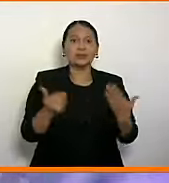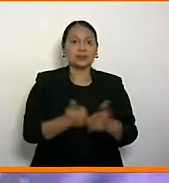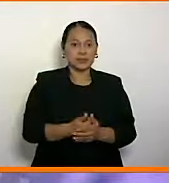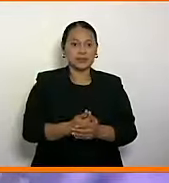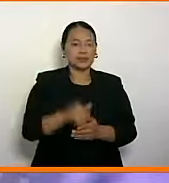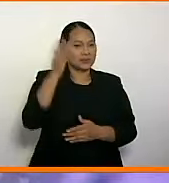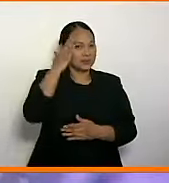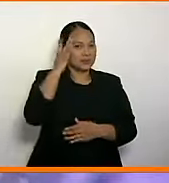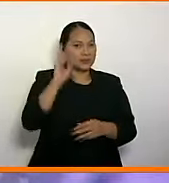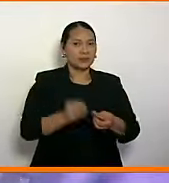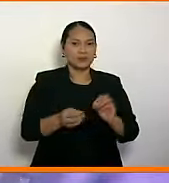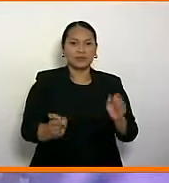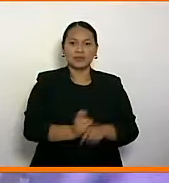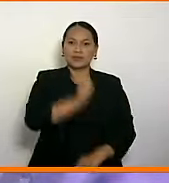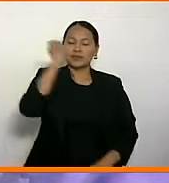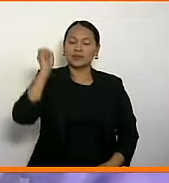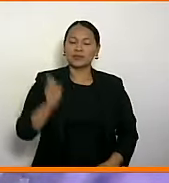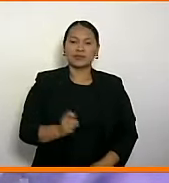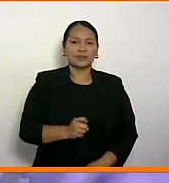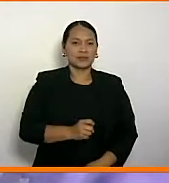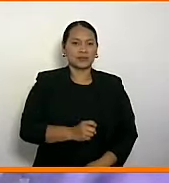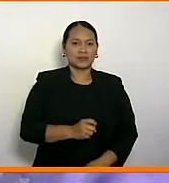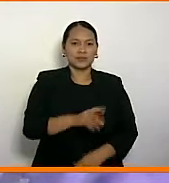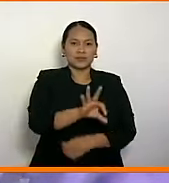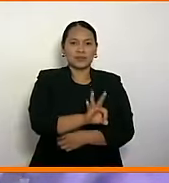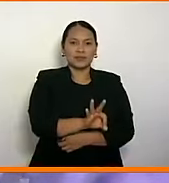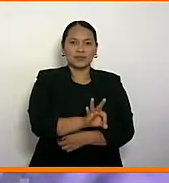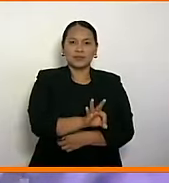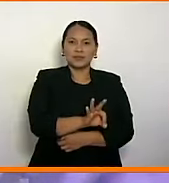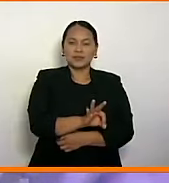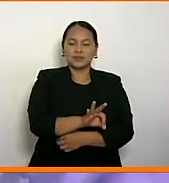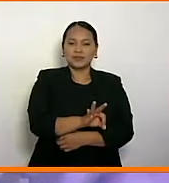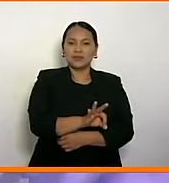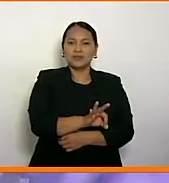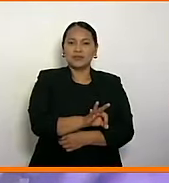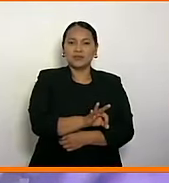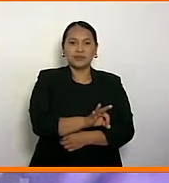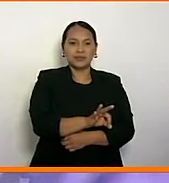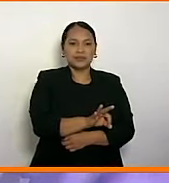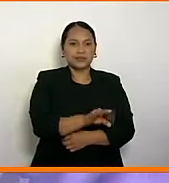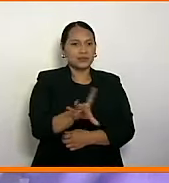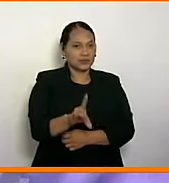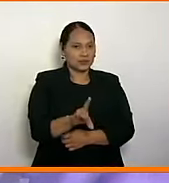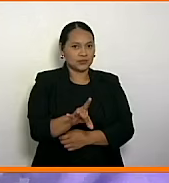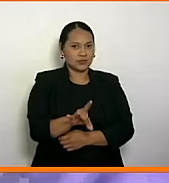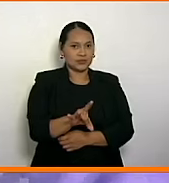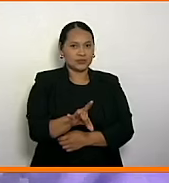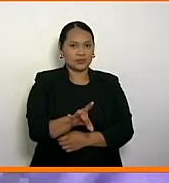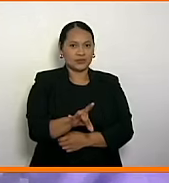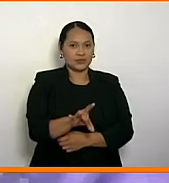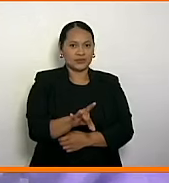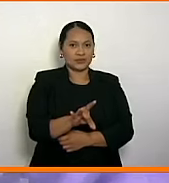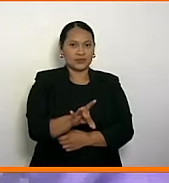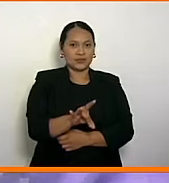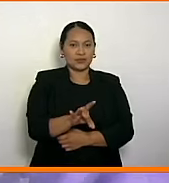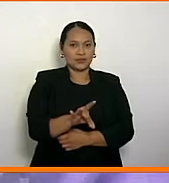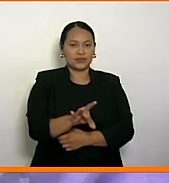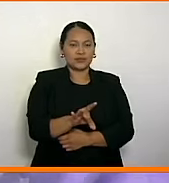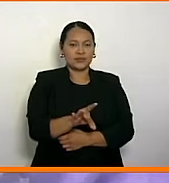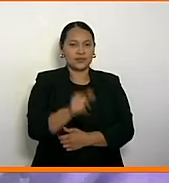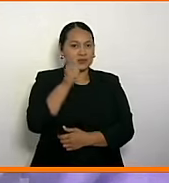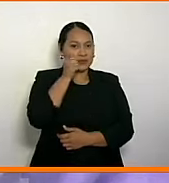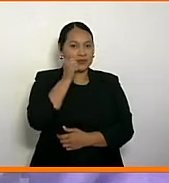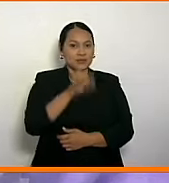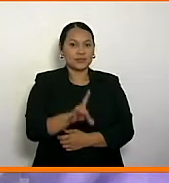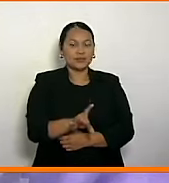primer dígito es 9, segundo dígito, 8, tercer y decisivo dígito.